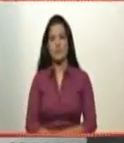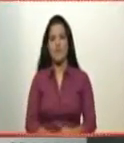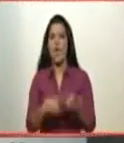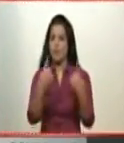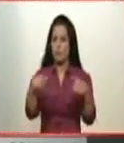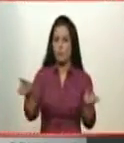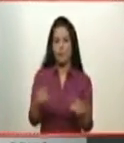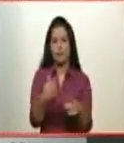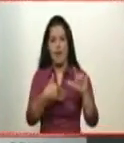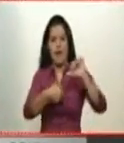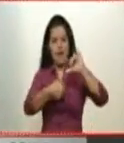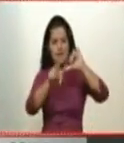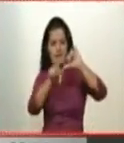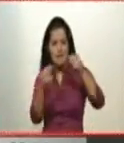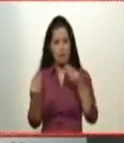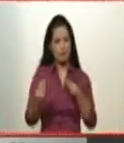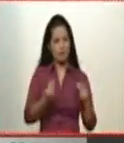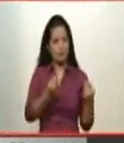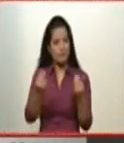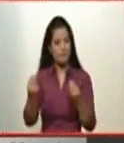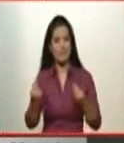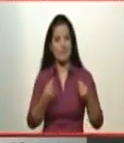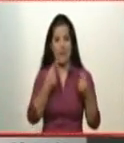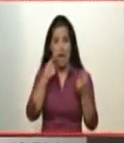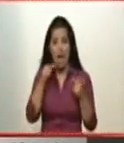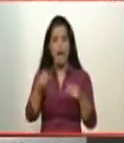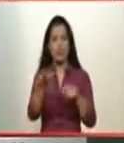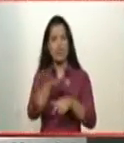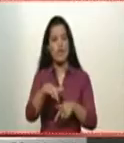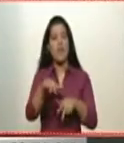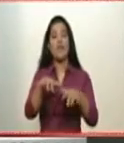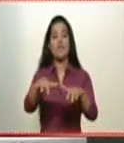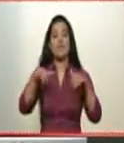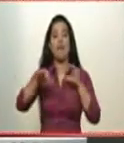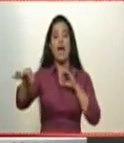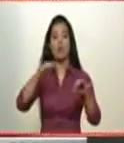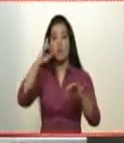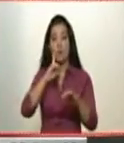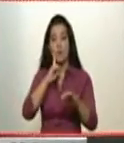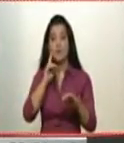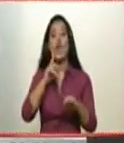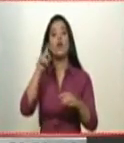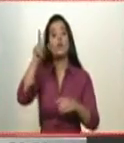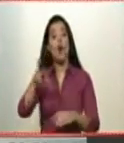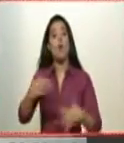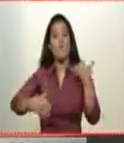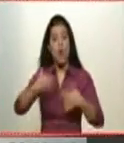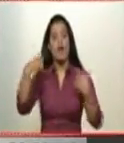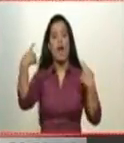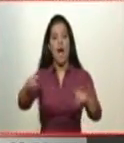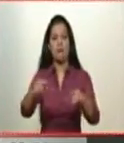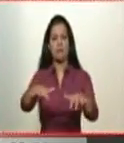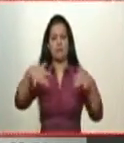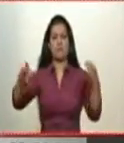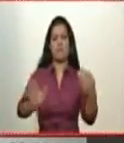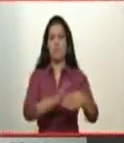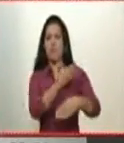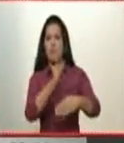del Teatro Bolívar, espacio que presentará todos los miércoles este ciclo de conciertos.